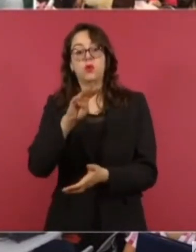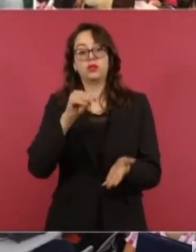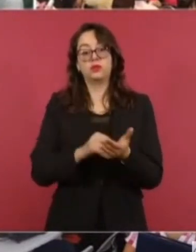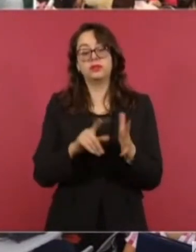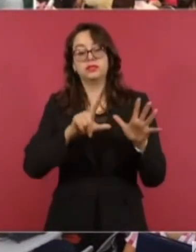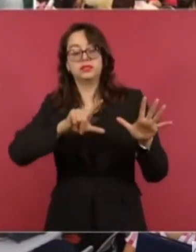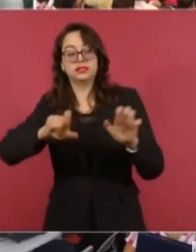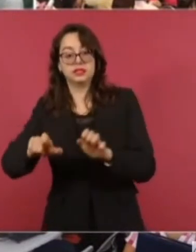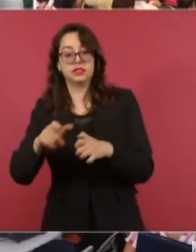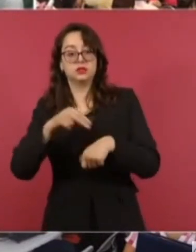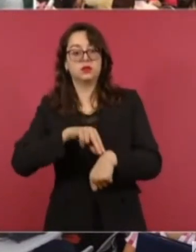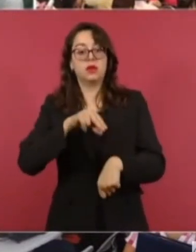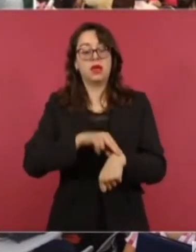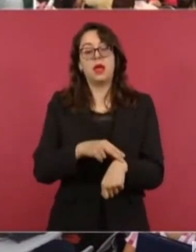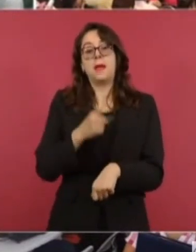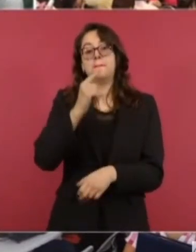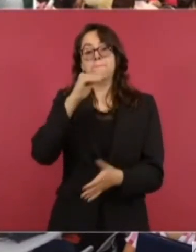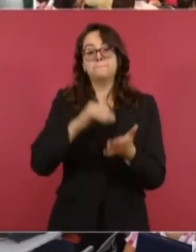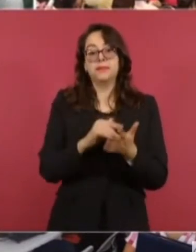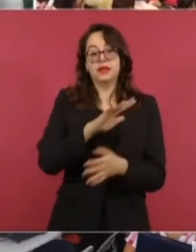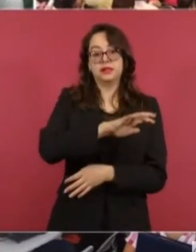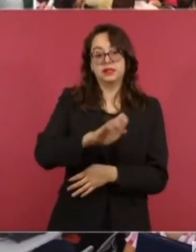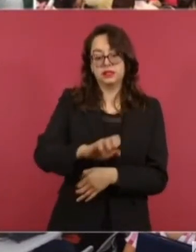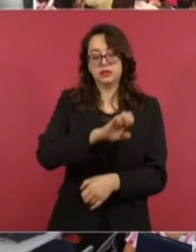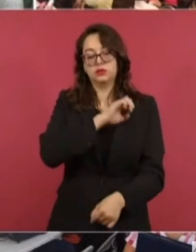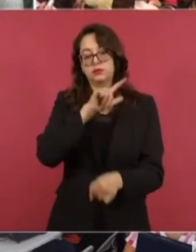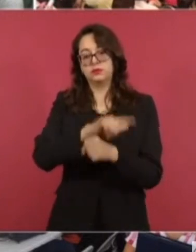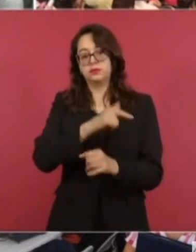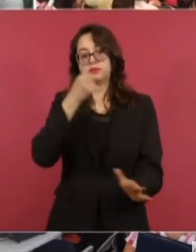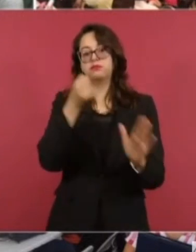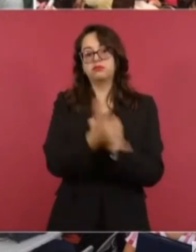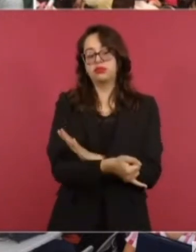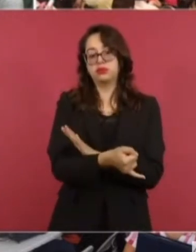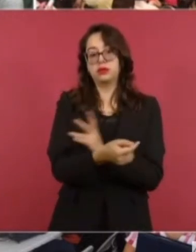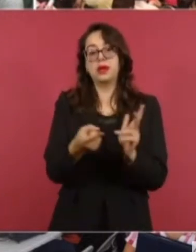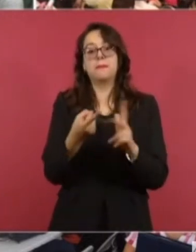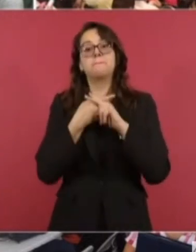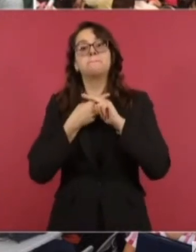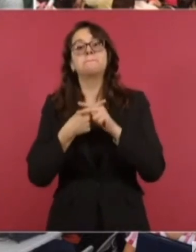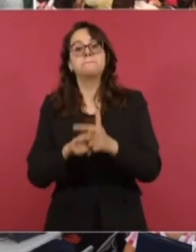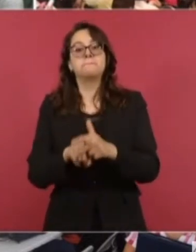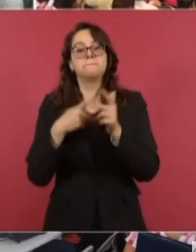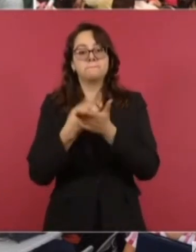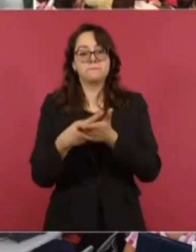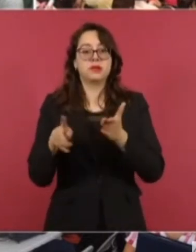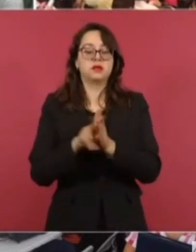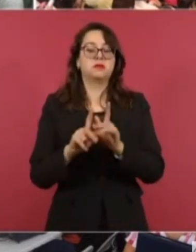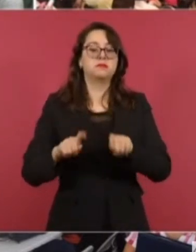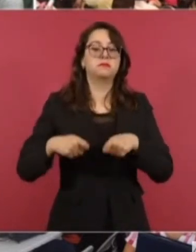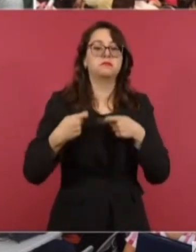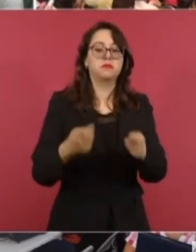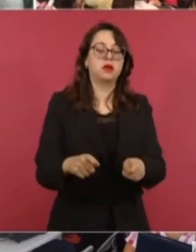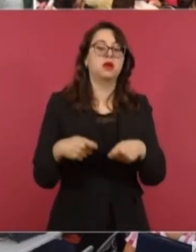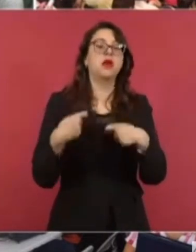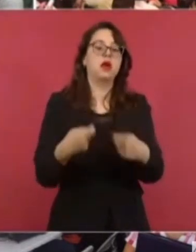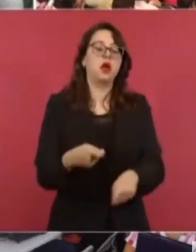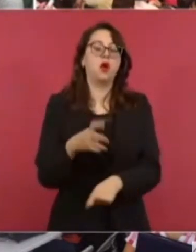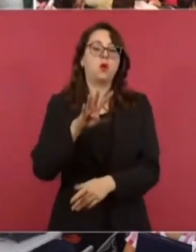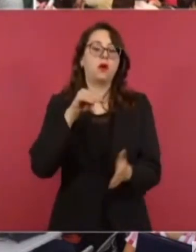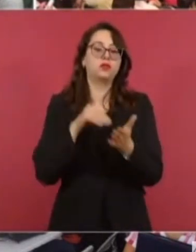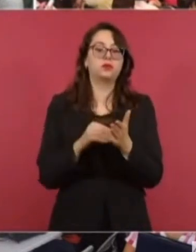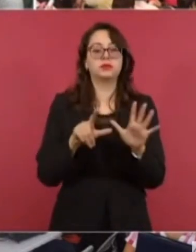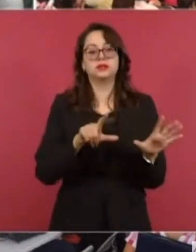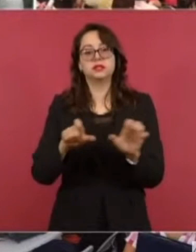cuales 1,578 son especialistas. Ya ha iniciado el proceso de basificación en Chiapas de